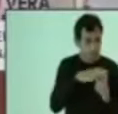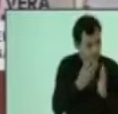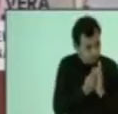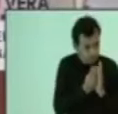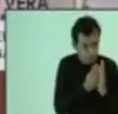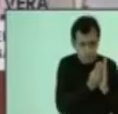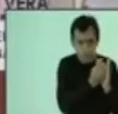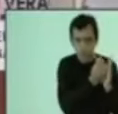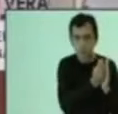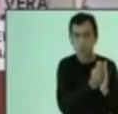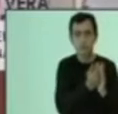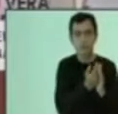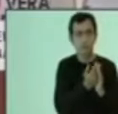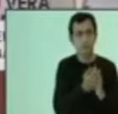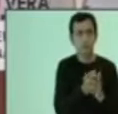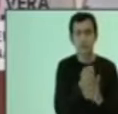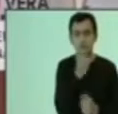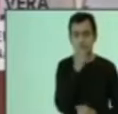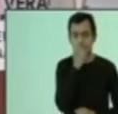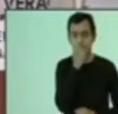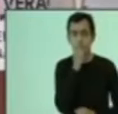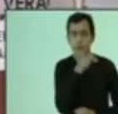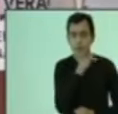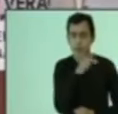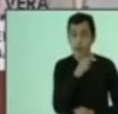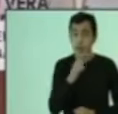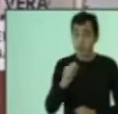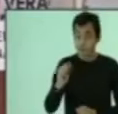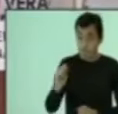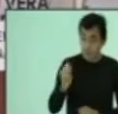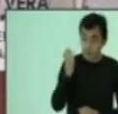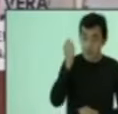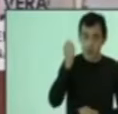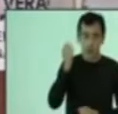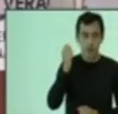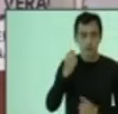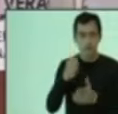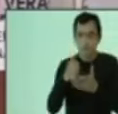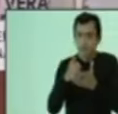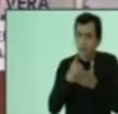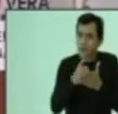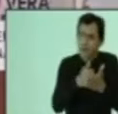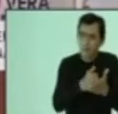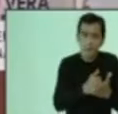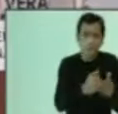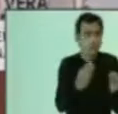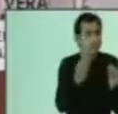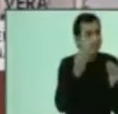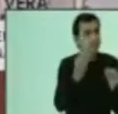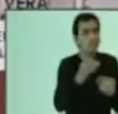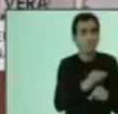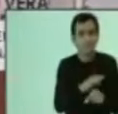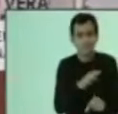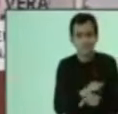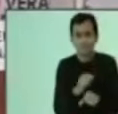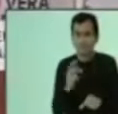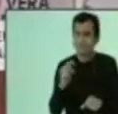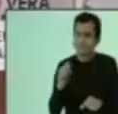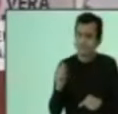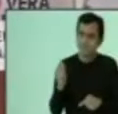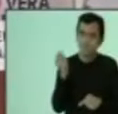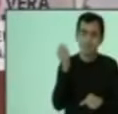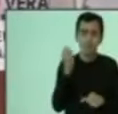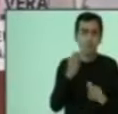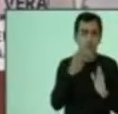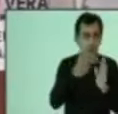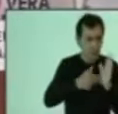localidades. Y creemos que la tecnología nos ayuda a resolver problemas. Por tal motivo, vamos a incorporar la tecnología dentro de